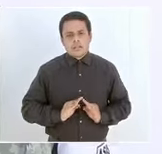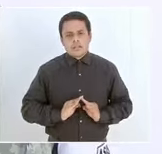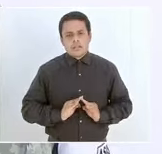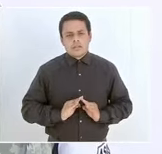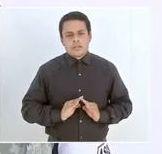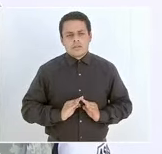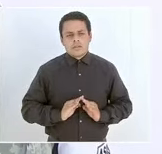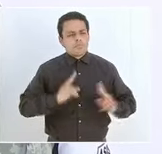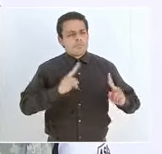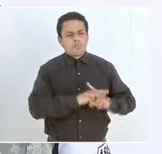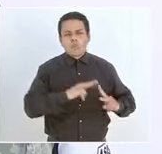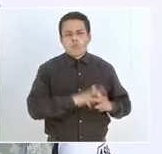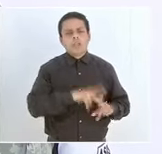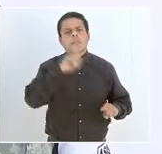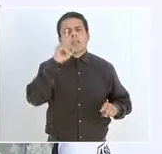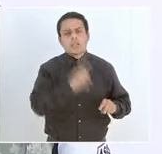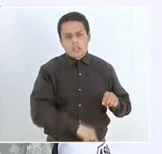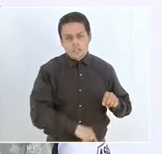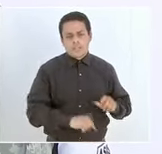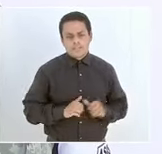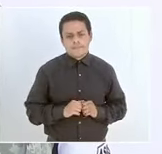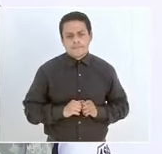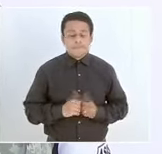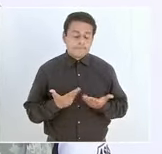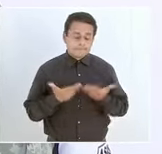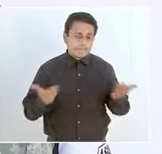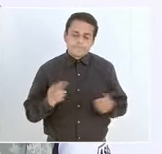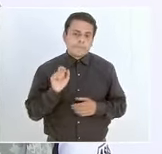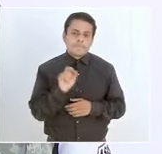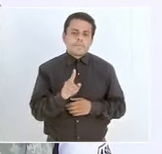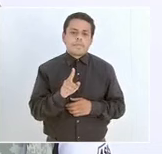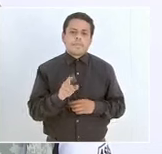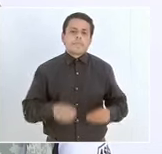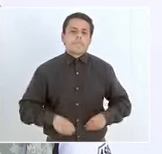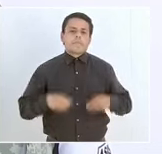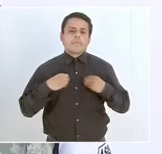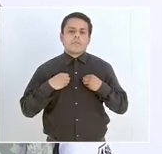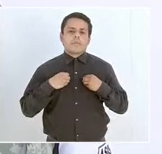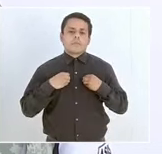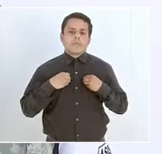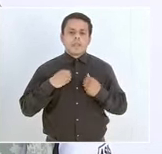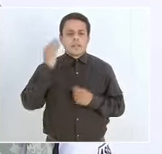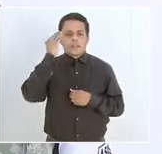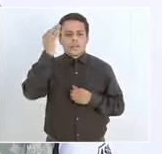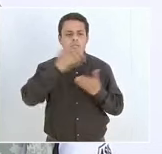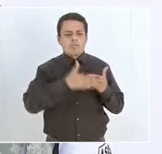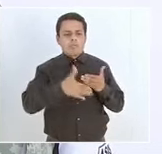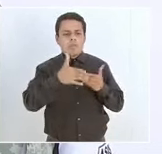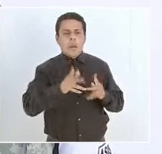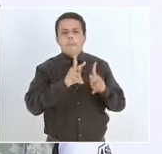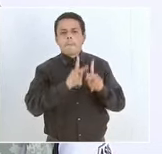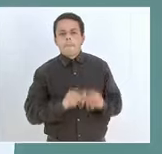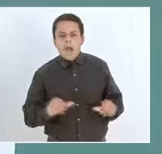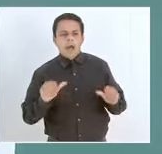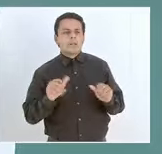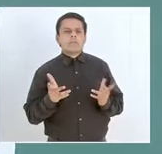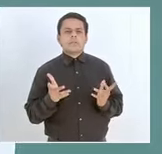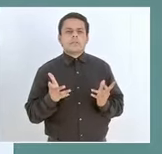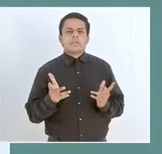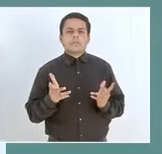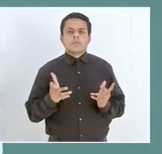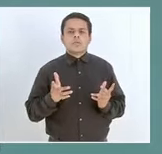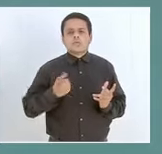Además, vivimos en tiempos de paz. México no tiene ni